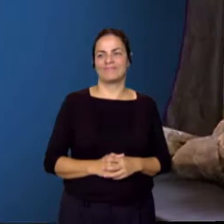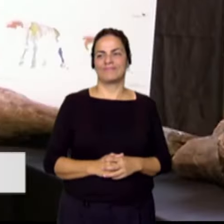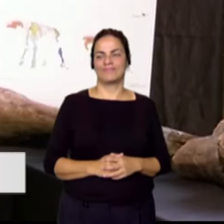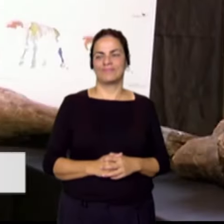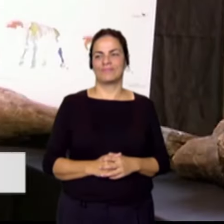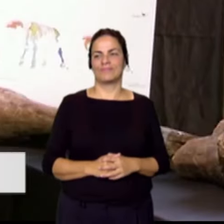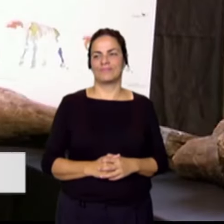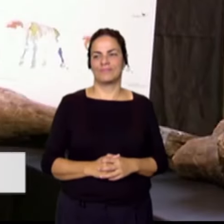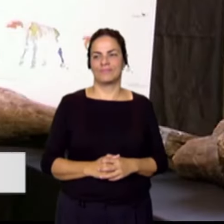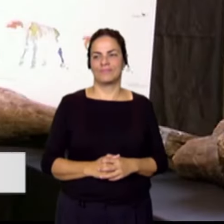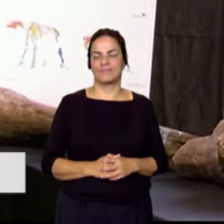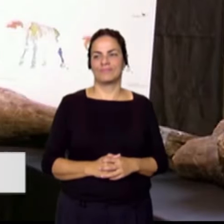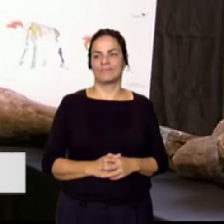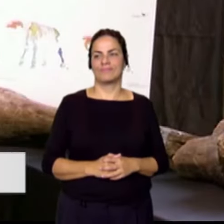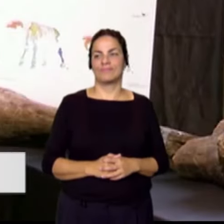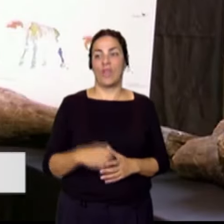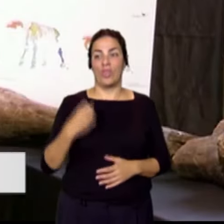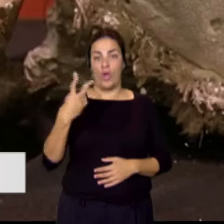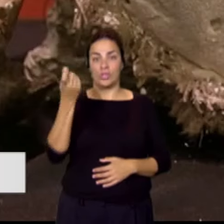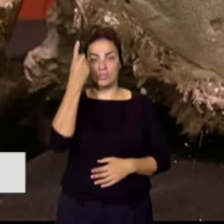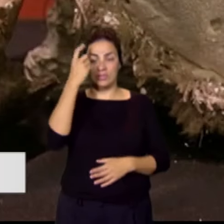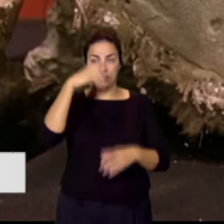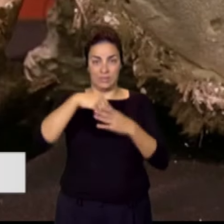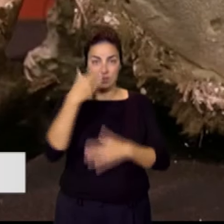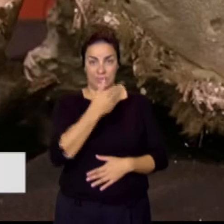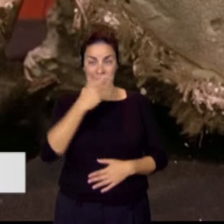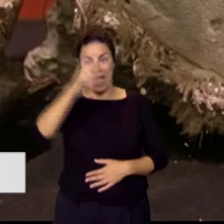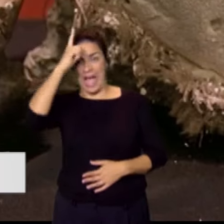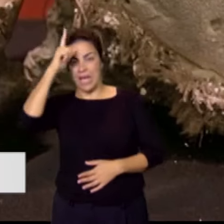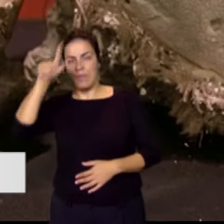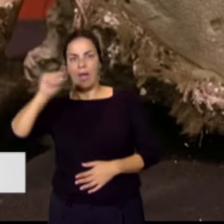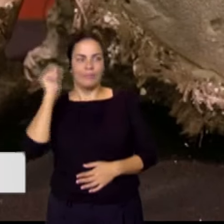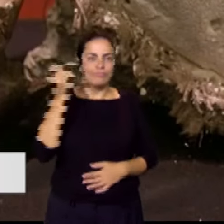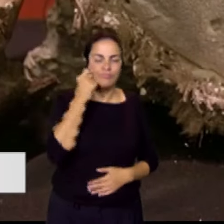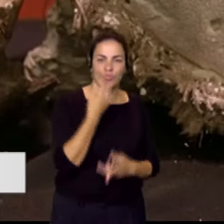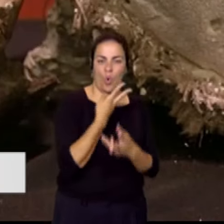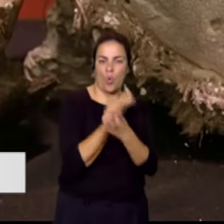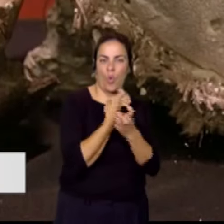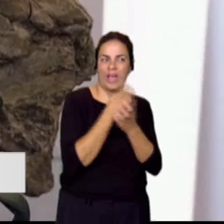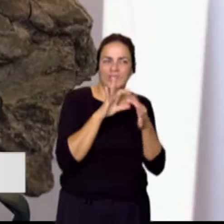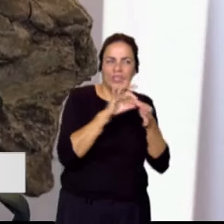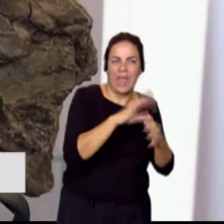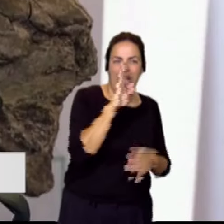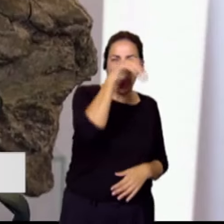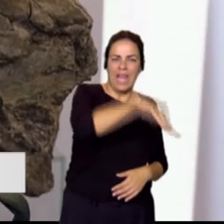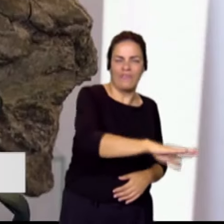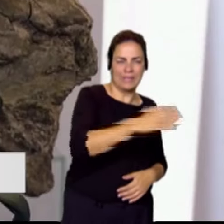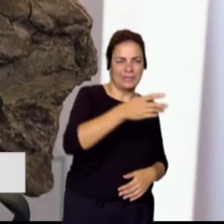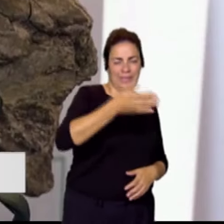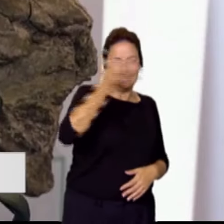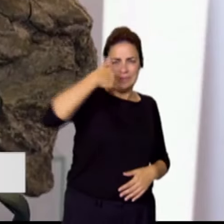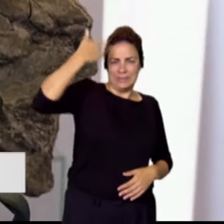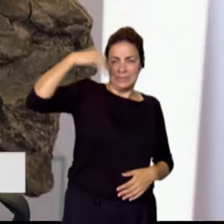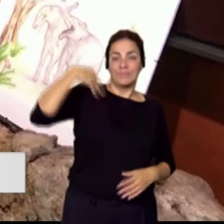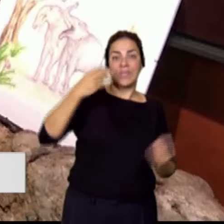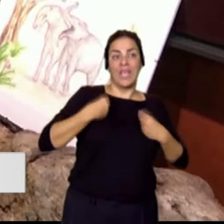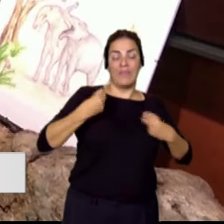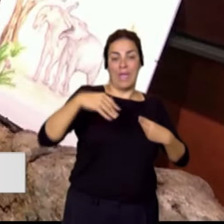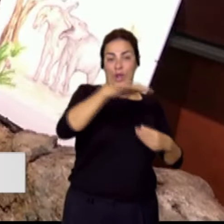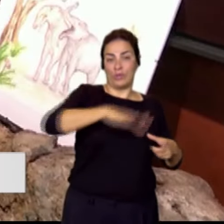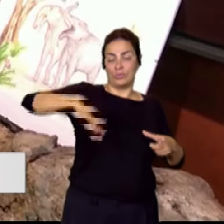más dos escolares alemanes encontraron huesos que pertenecen a elefantes prehistóricos que vivieron en las afueras de Munich